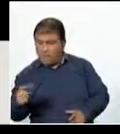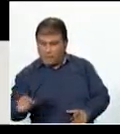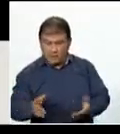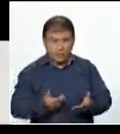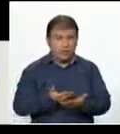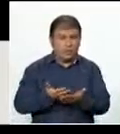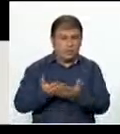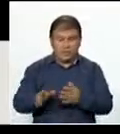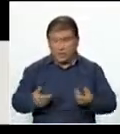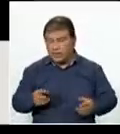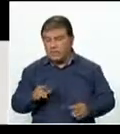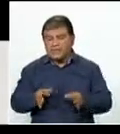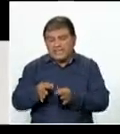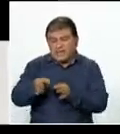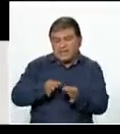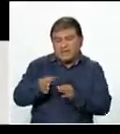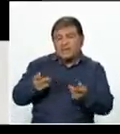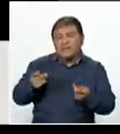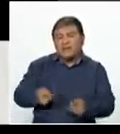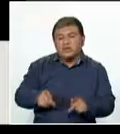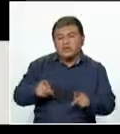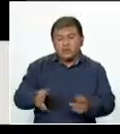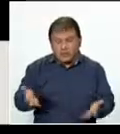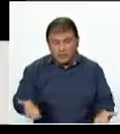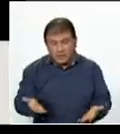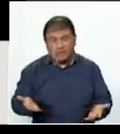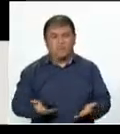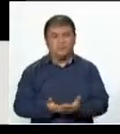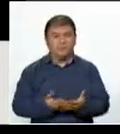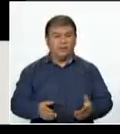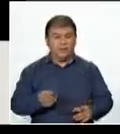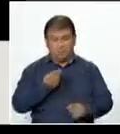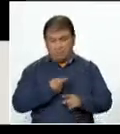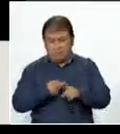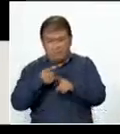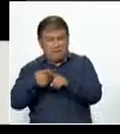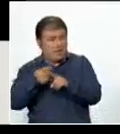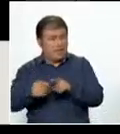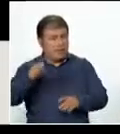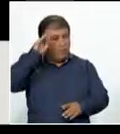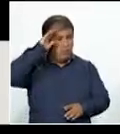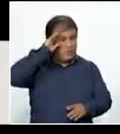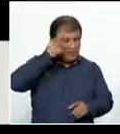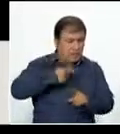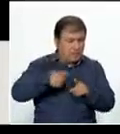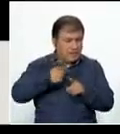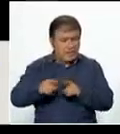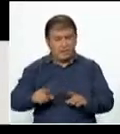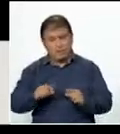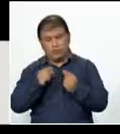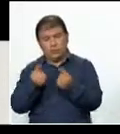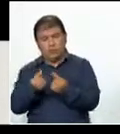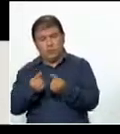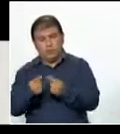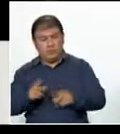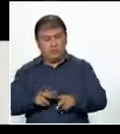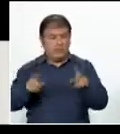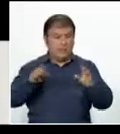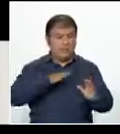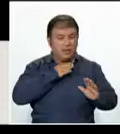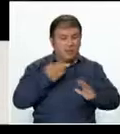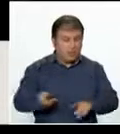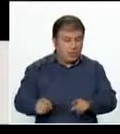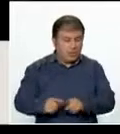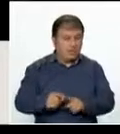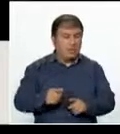entre otras cosas que pueden dar luces sobre lo que realmente ocurrió aquí. Vemos varios peritos, vemos policías de diferentes divisiones de homicidios, sobre todo de